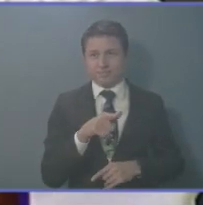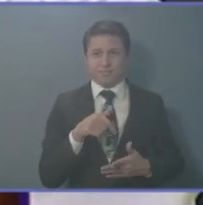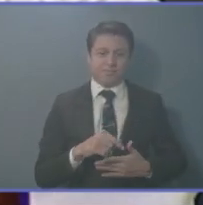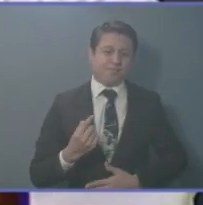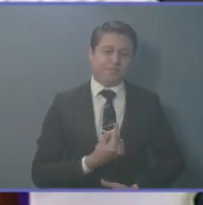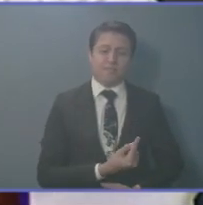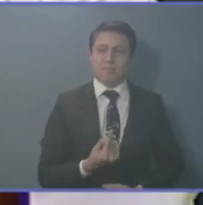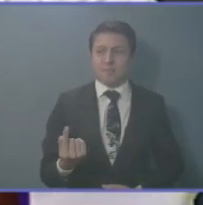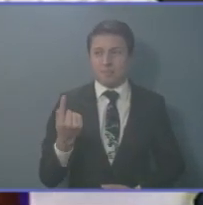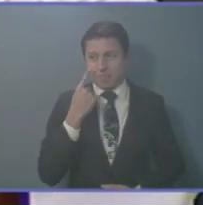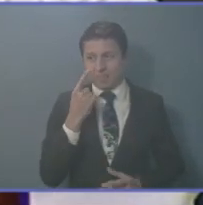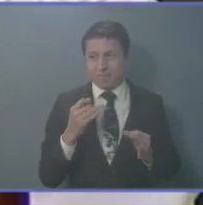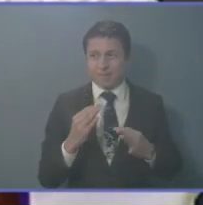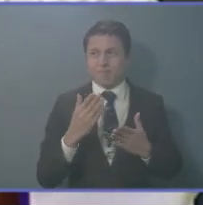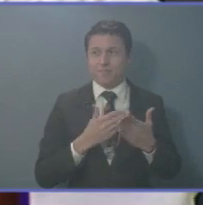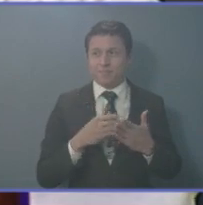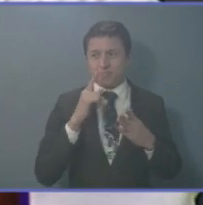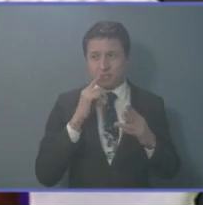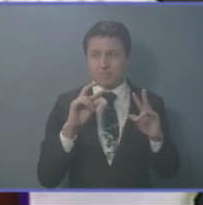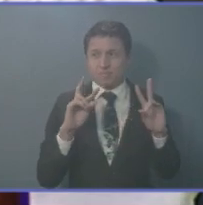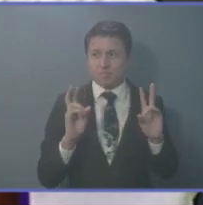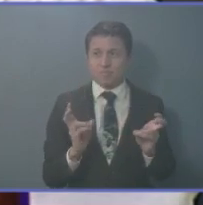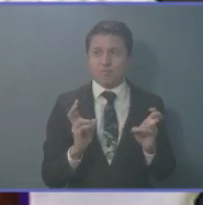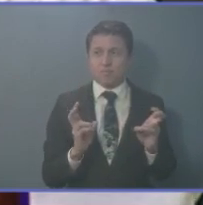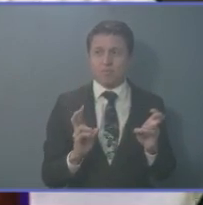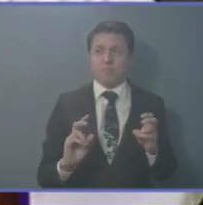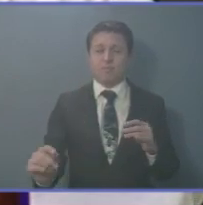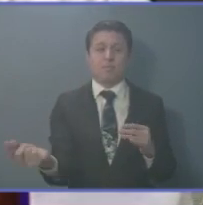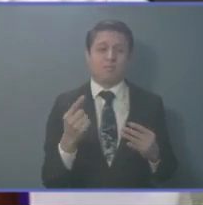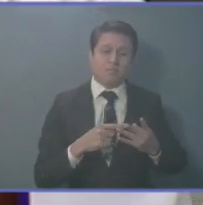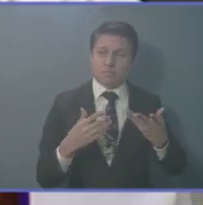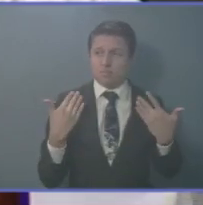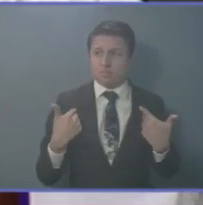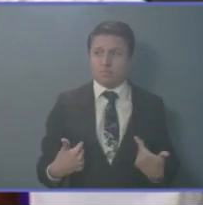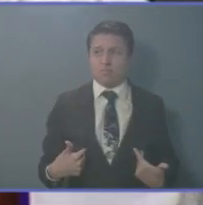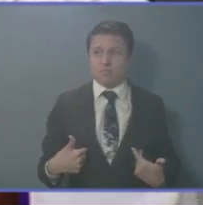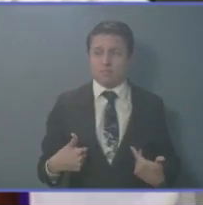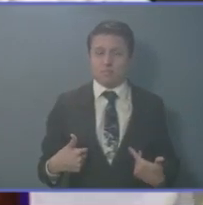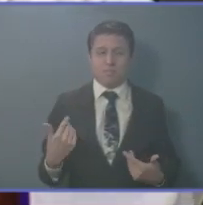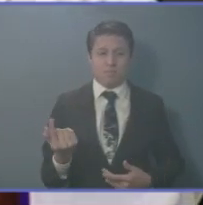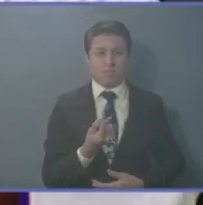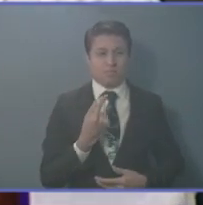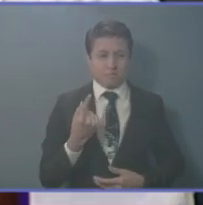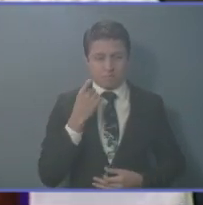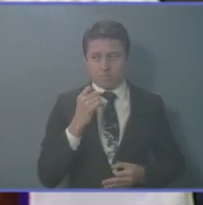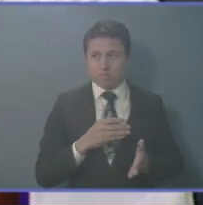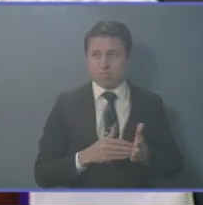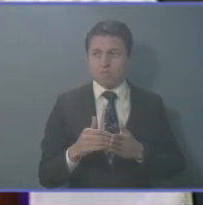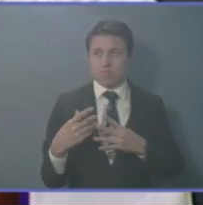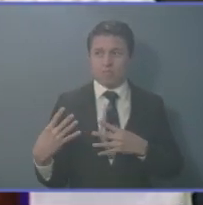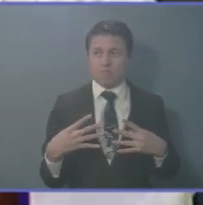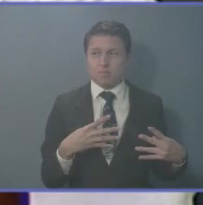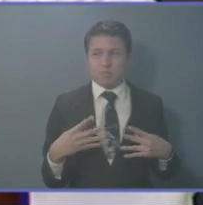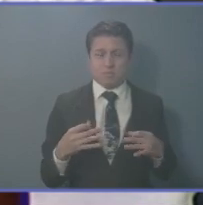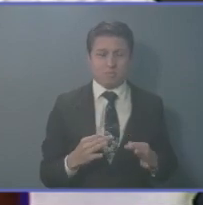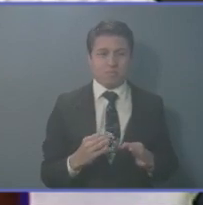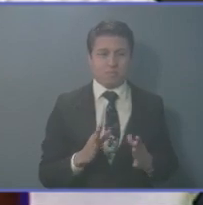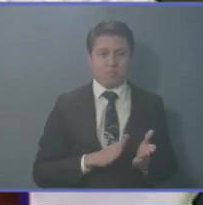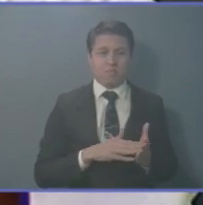persona al establecimiento de evaluaciones médicas más cercano al lugar en que fue encontrado